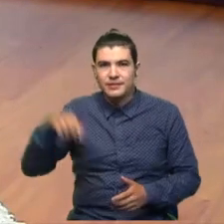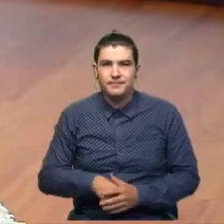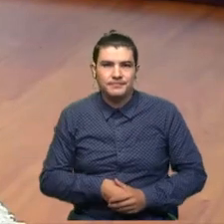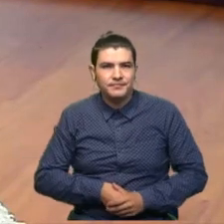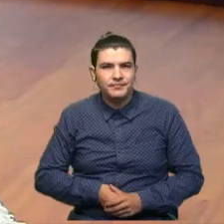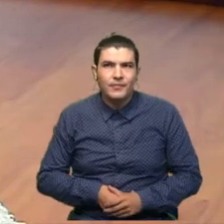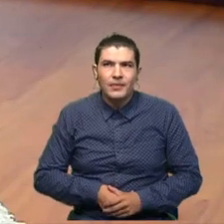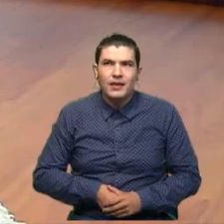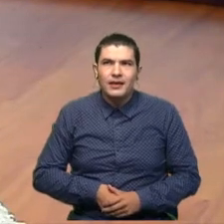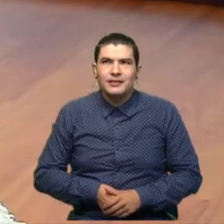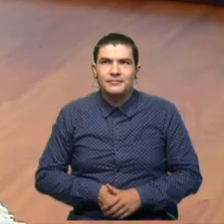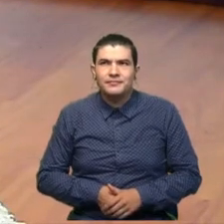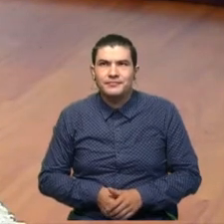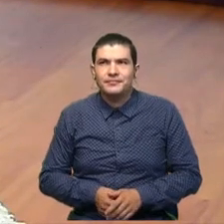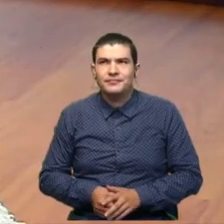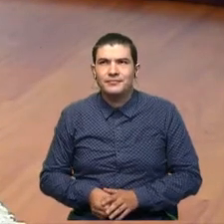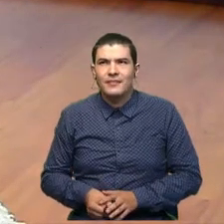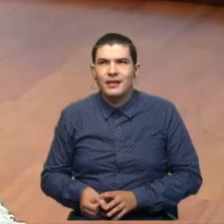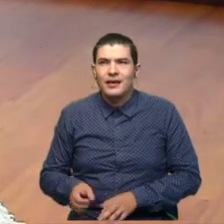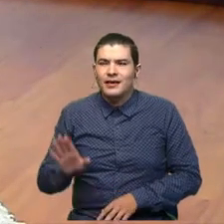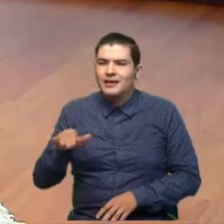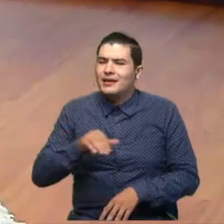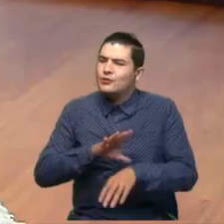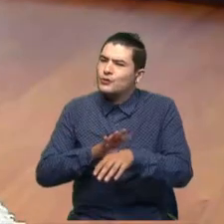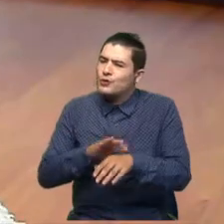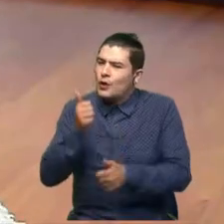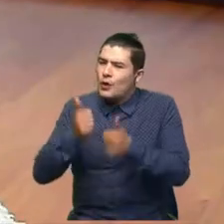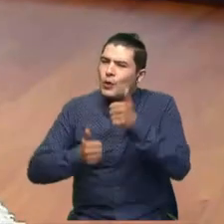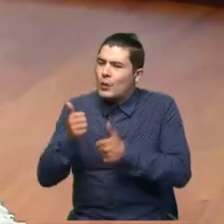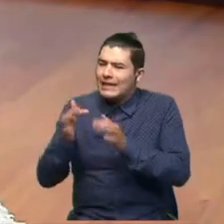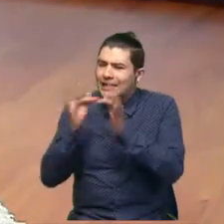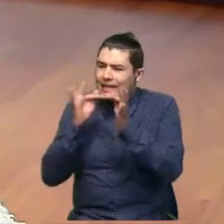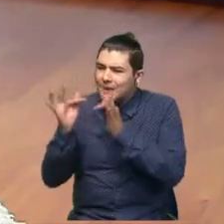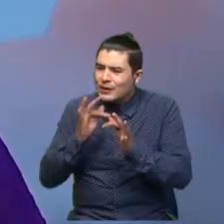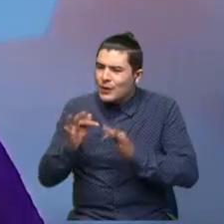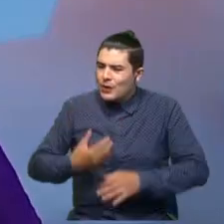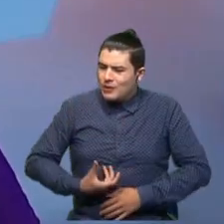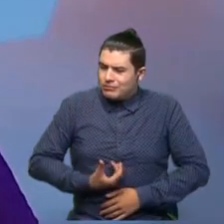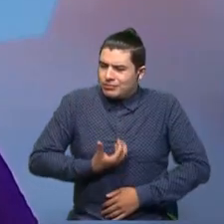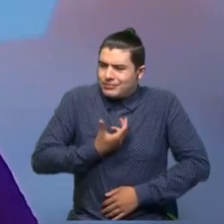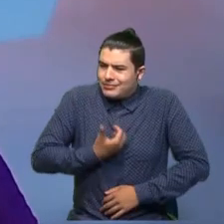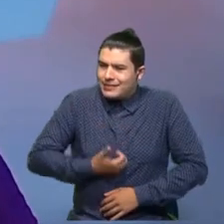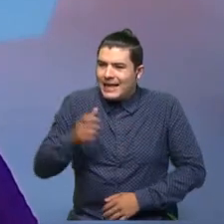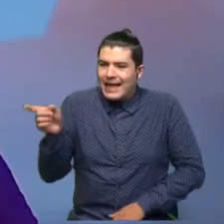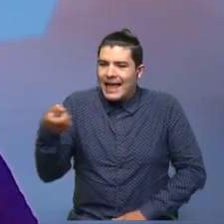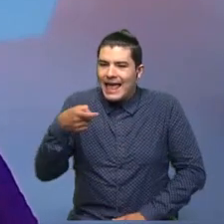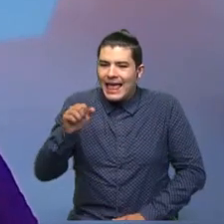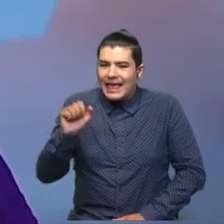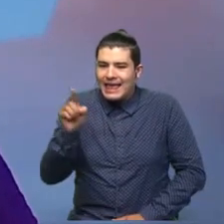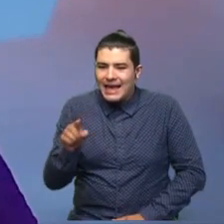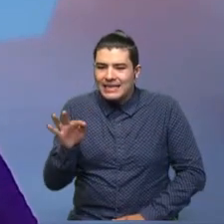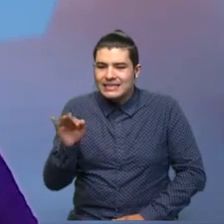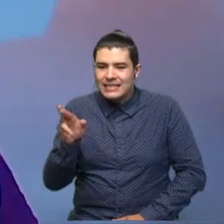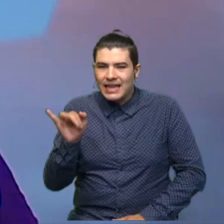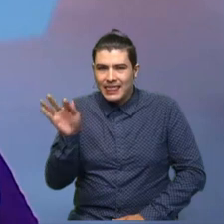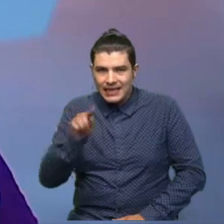Doctor, ¿cuál es el tratamiento contra la gastritis? Bueno, el tratamiento contra la gastritis básicamente es el inhibidor de bomba.